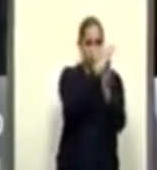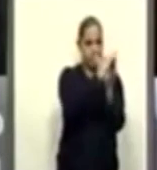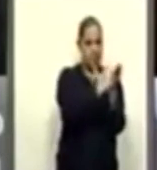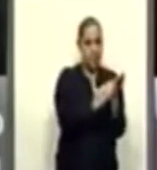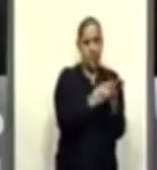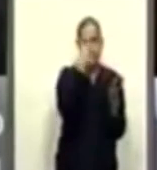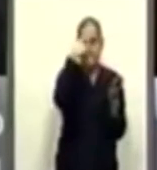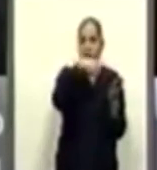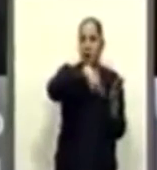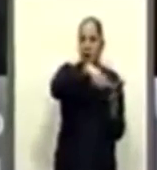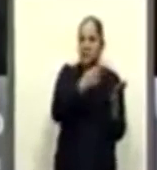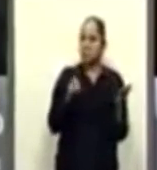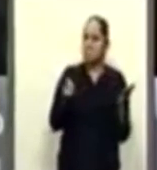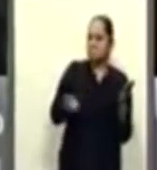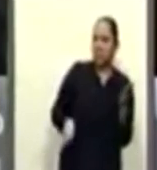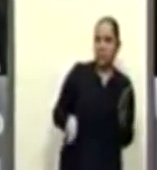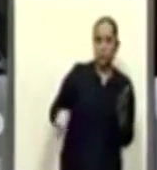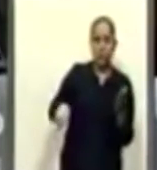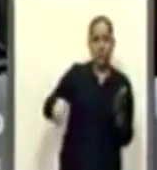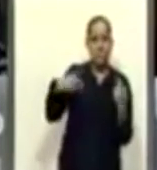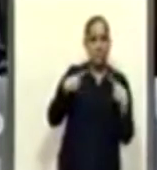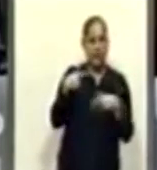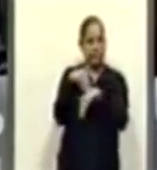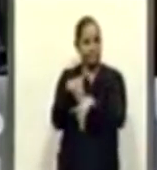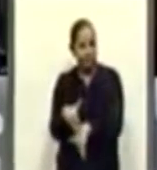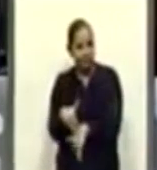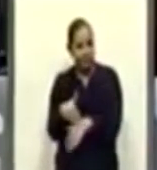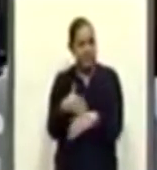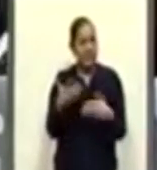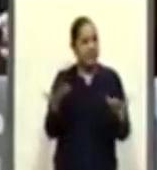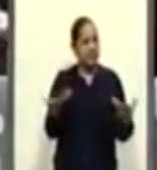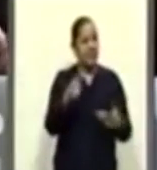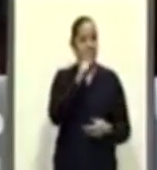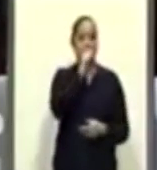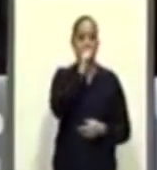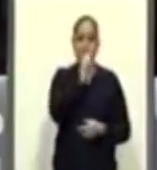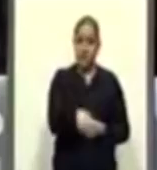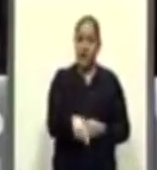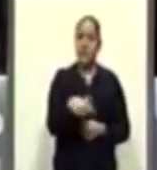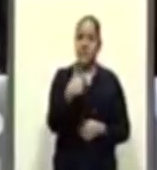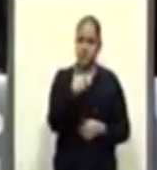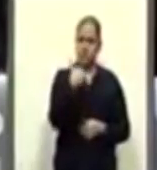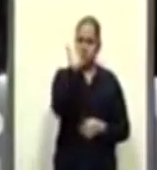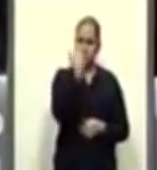la población. También quiero dar crédito de este